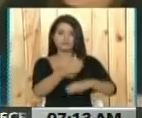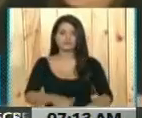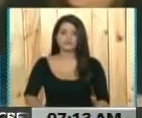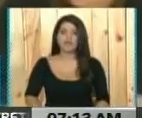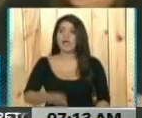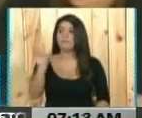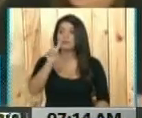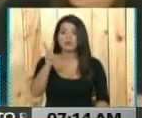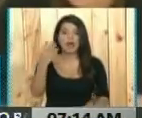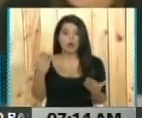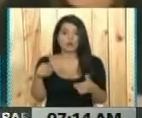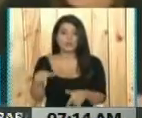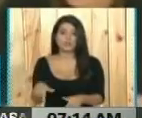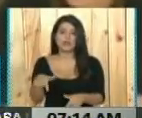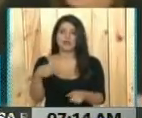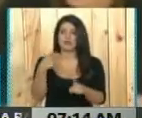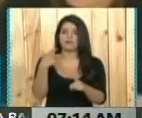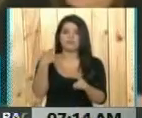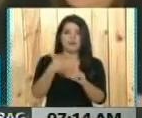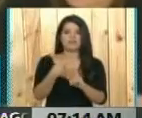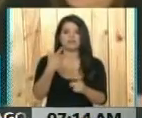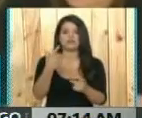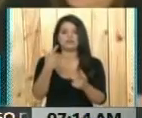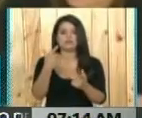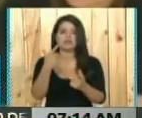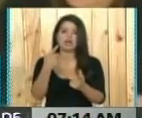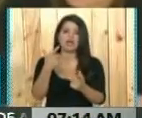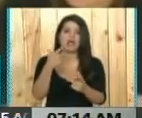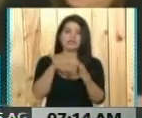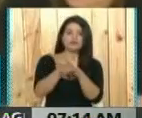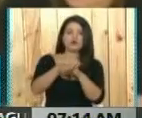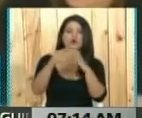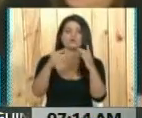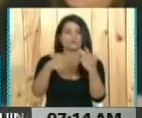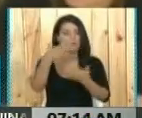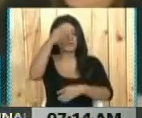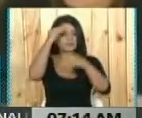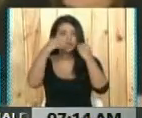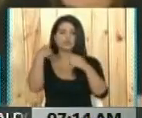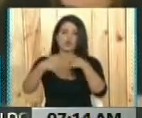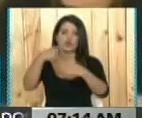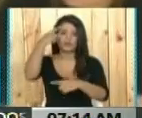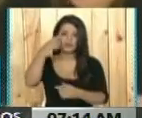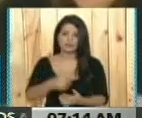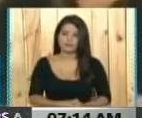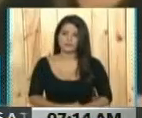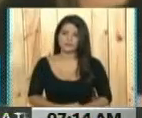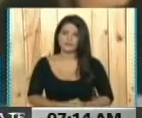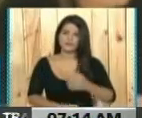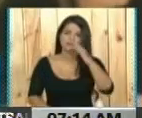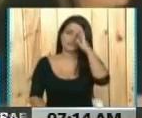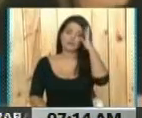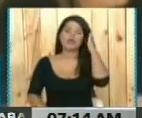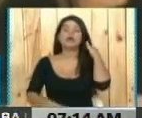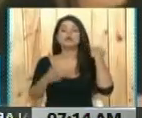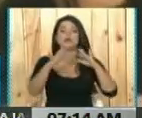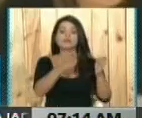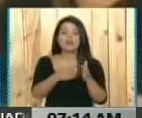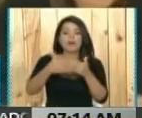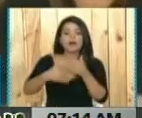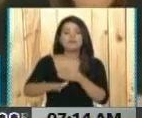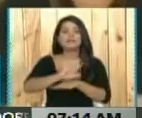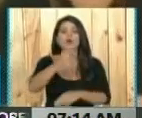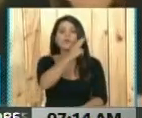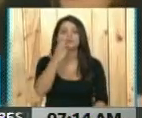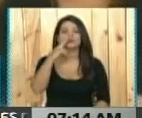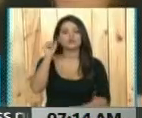la voz, la palabra y el acceso al conocimiento son derechos de todos y para todos. En la etapa por venir, nos comprometemos a seguir avanzando